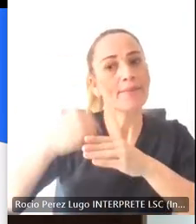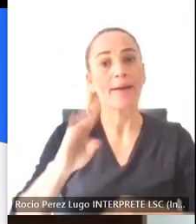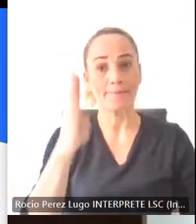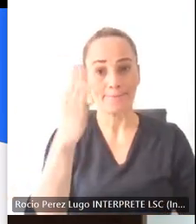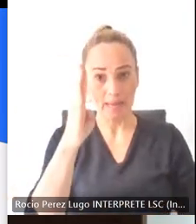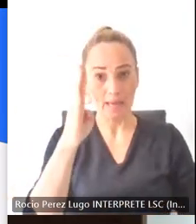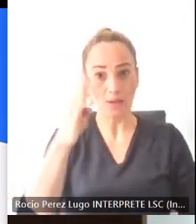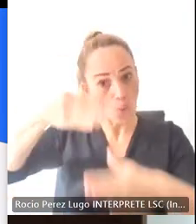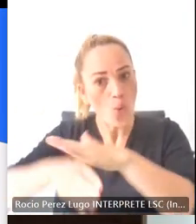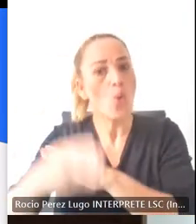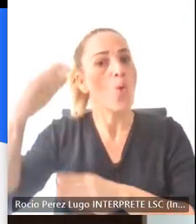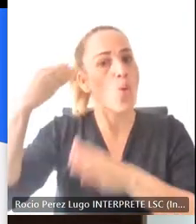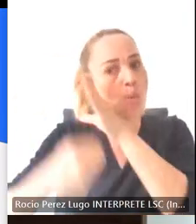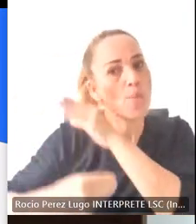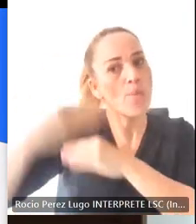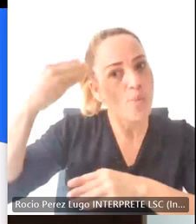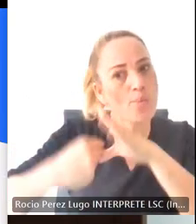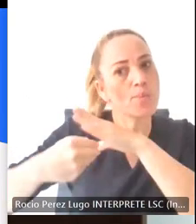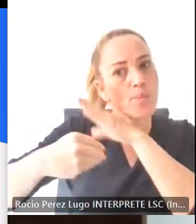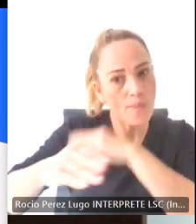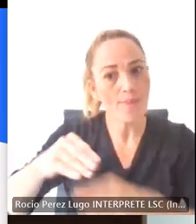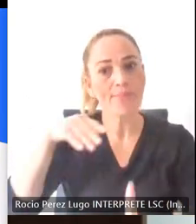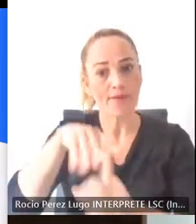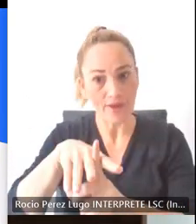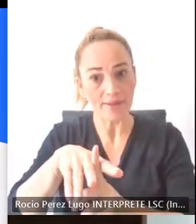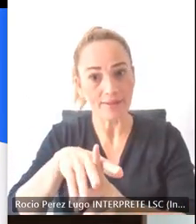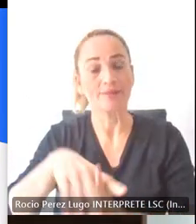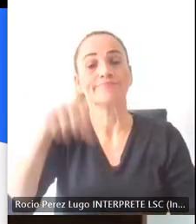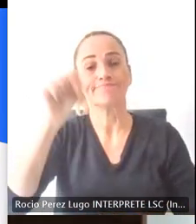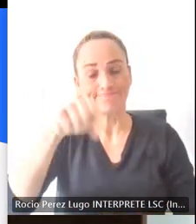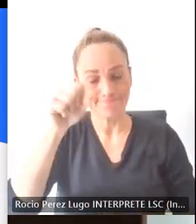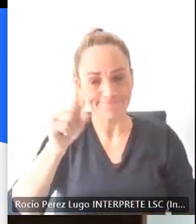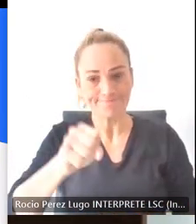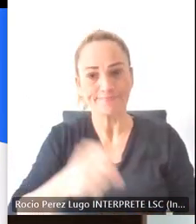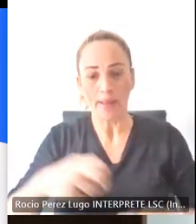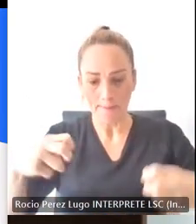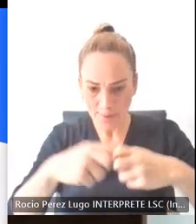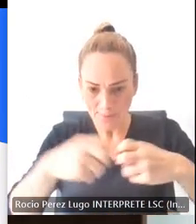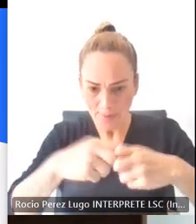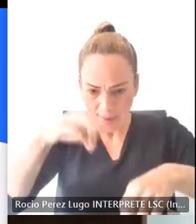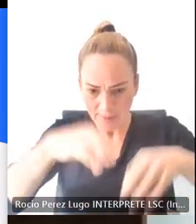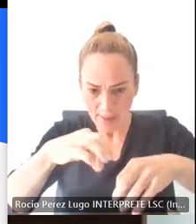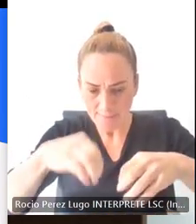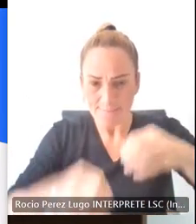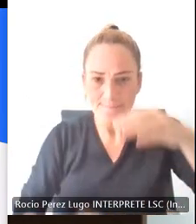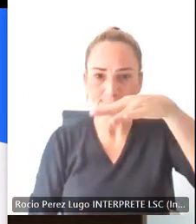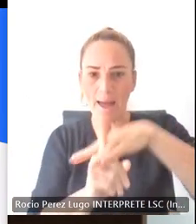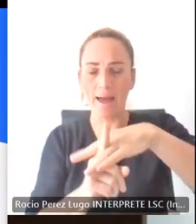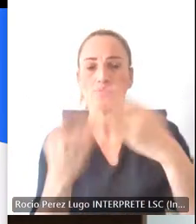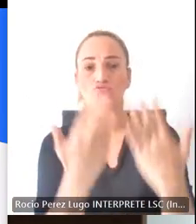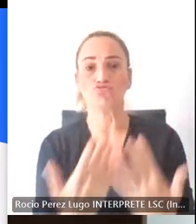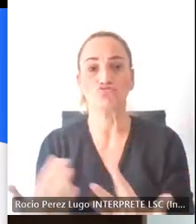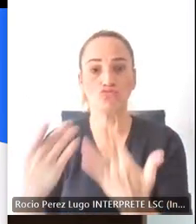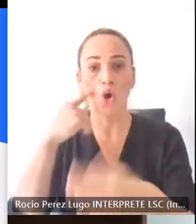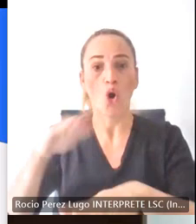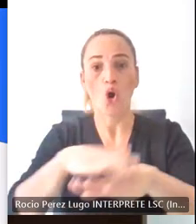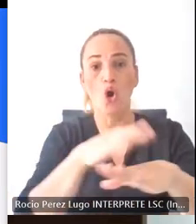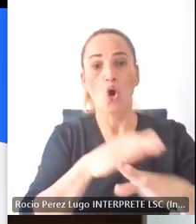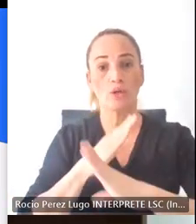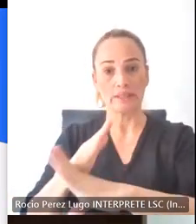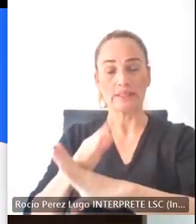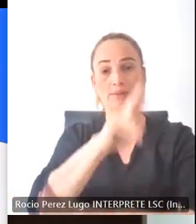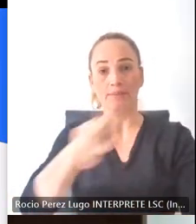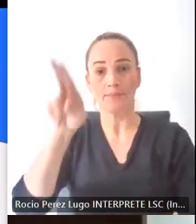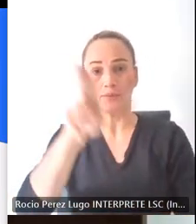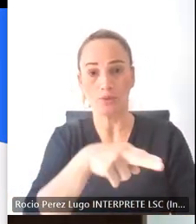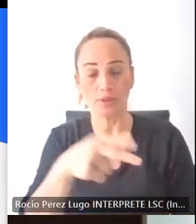ese tipo de cosas, porque al final, ¿qué pasa? Que esto sí ha generado cortos, ha generado incendios, entonces tener como esas precauciones, pero lo